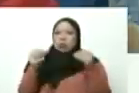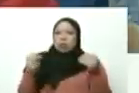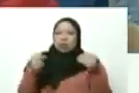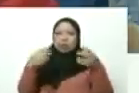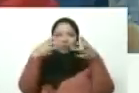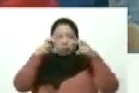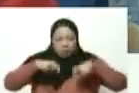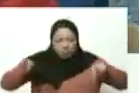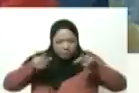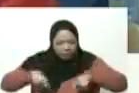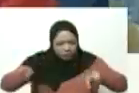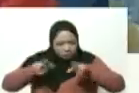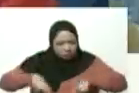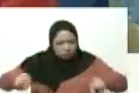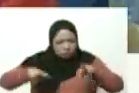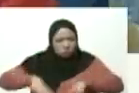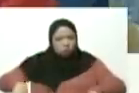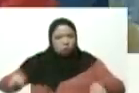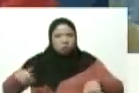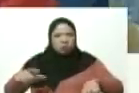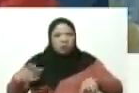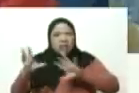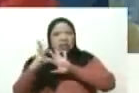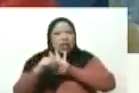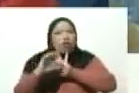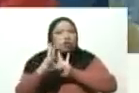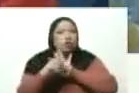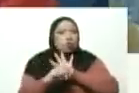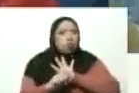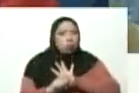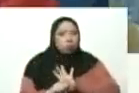de irregularidades y distorsión